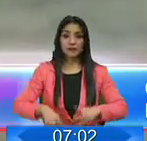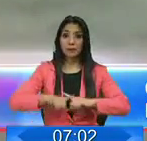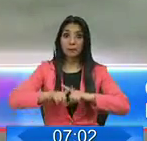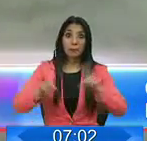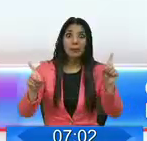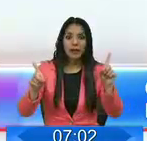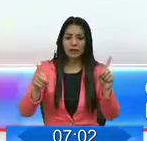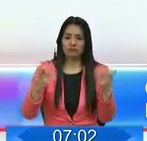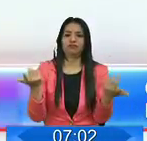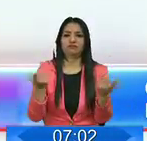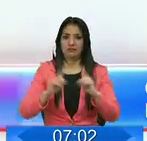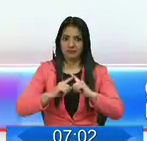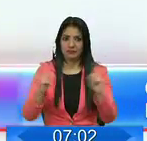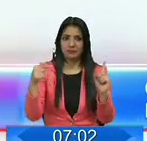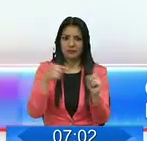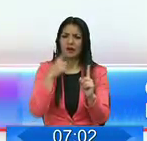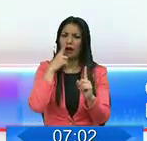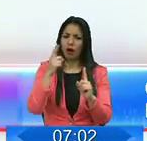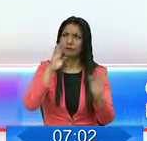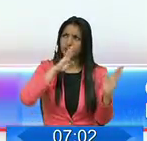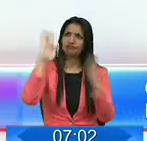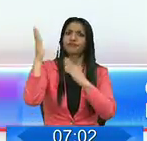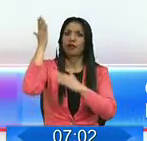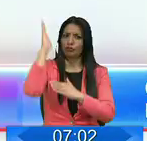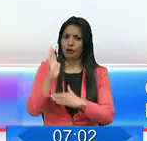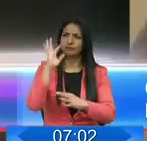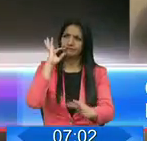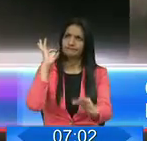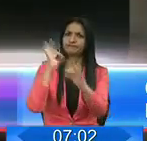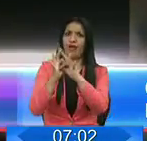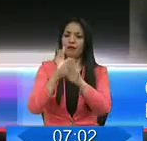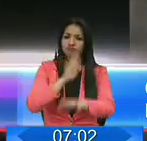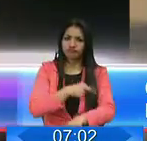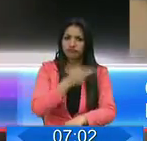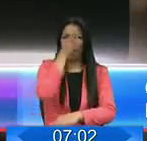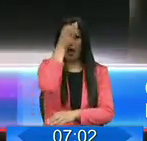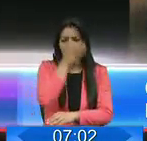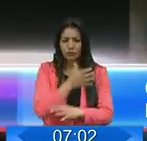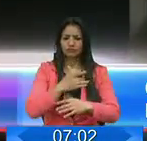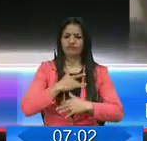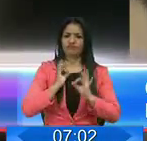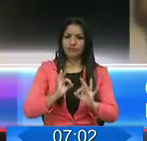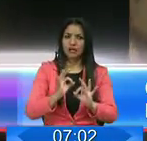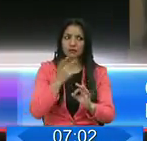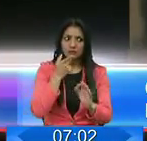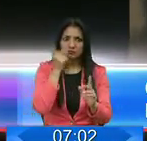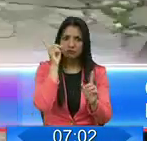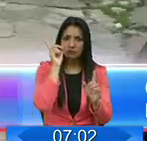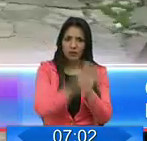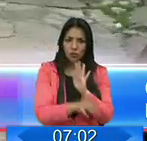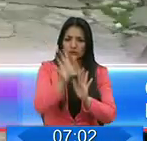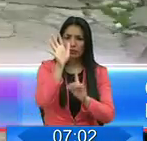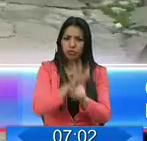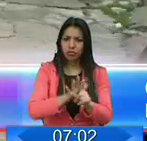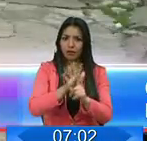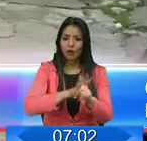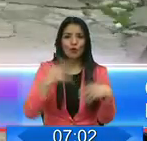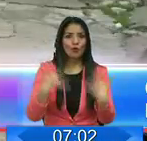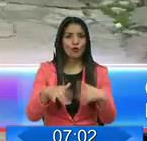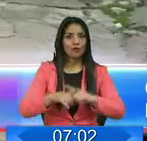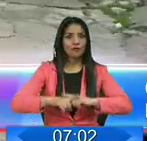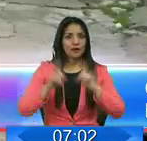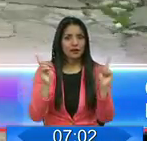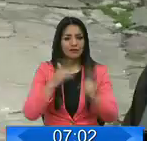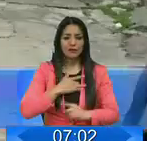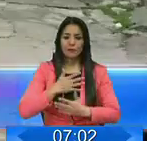imaginaron que un hombre entregado a su fe y religión podría estar involucrado en estas denuncias. Bueno, es penoso lo que ha